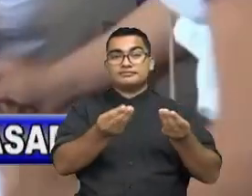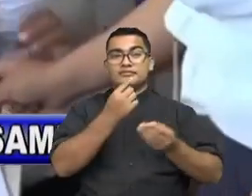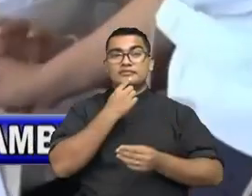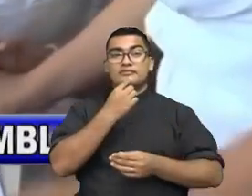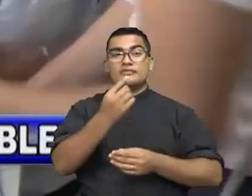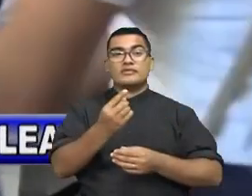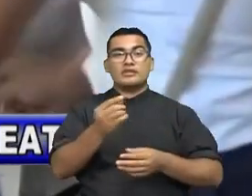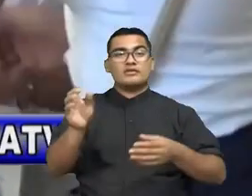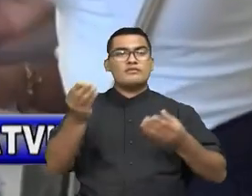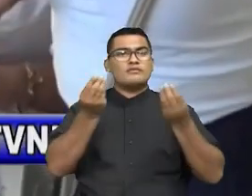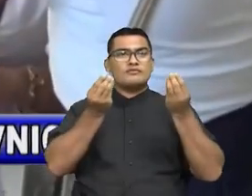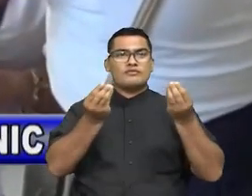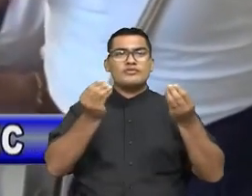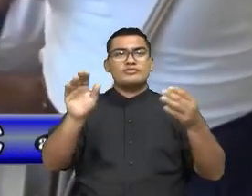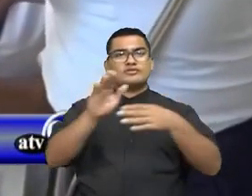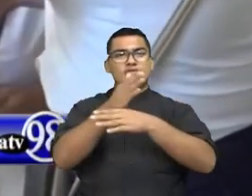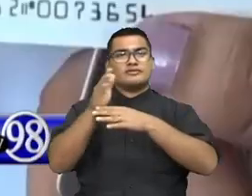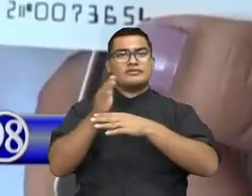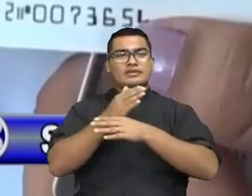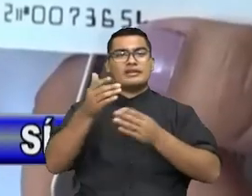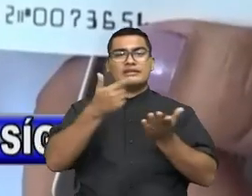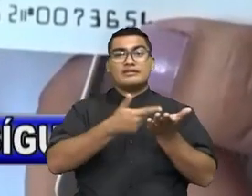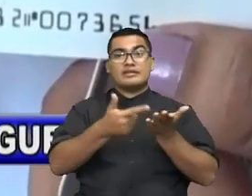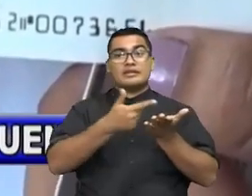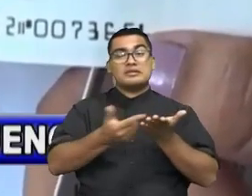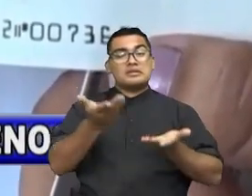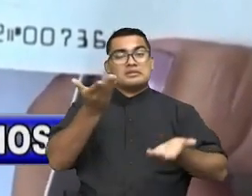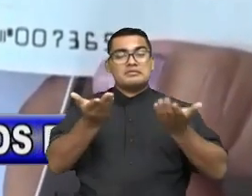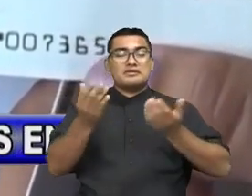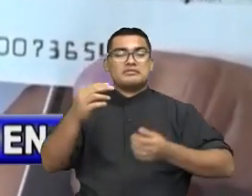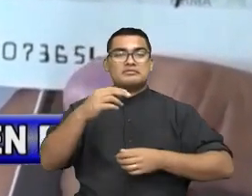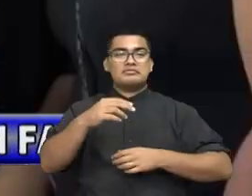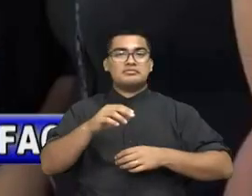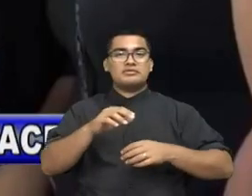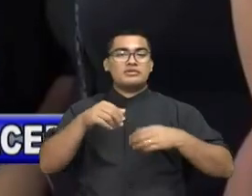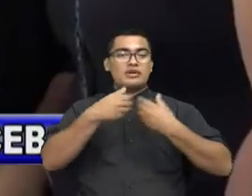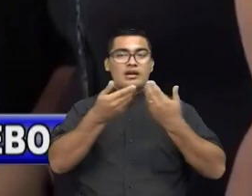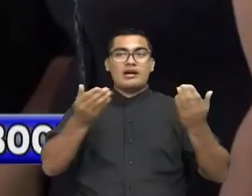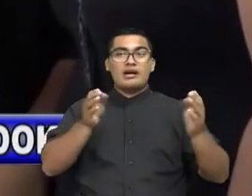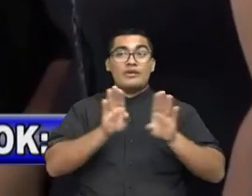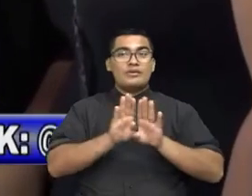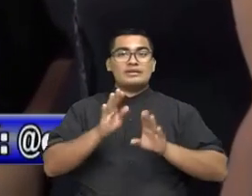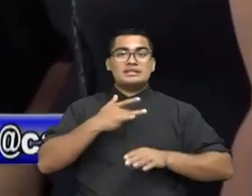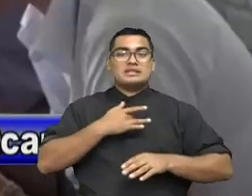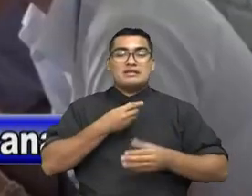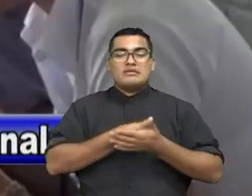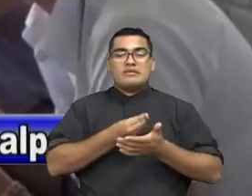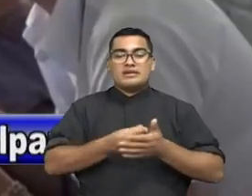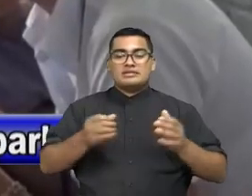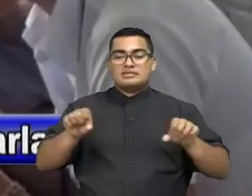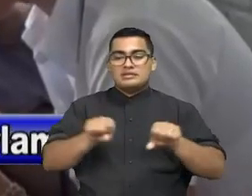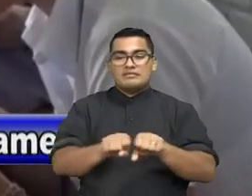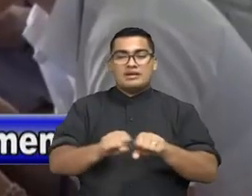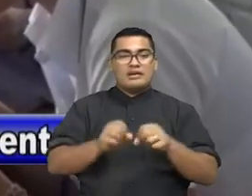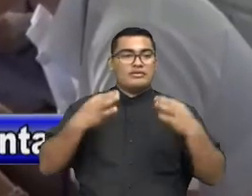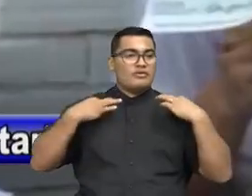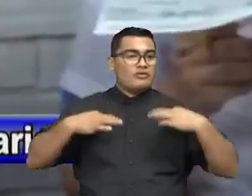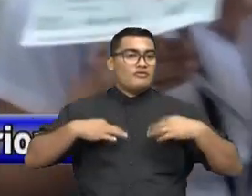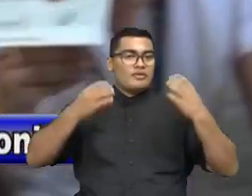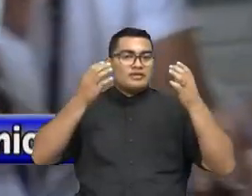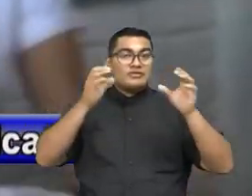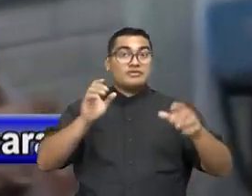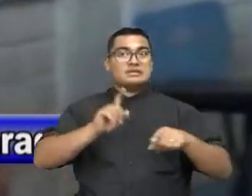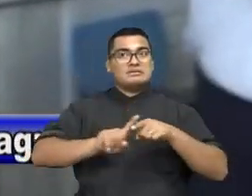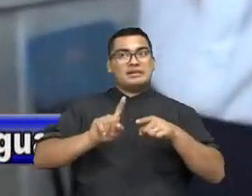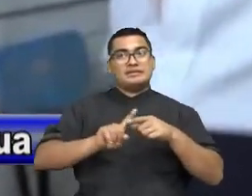se costearán muchos gastos que tal vez alguno de nosotros o de hecho toda la sección no podría cubrir. Bueno, a mí me